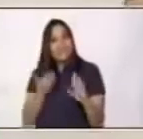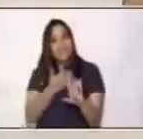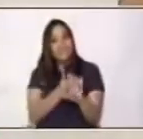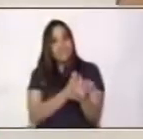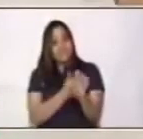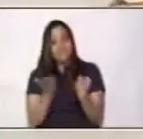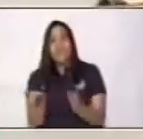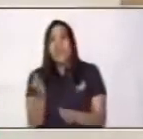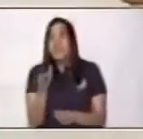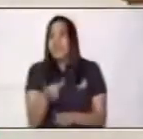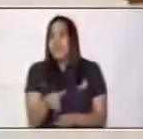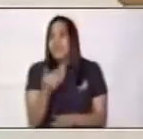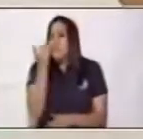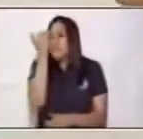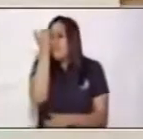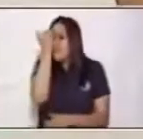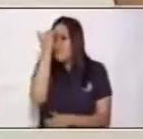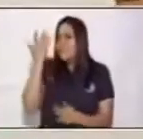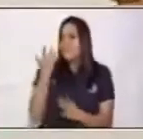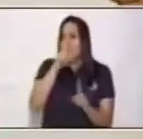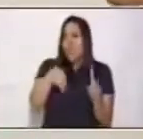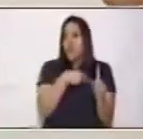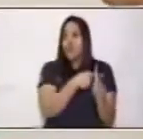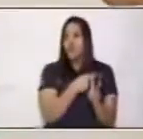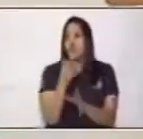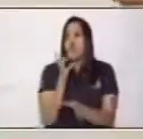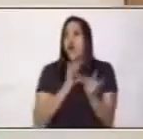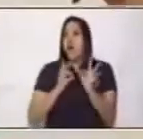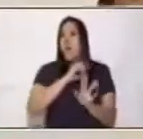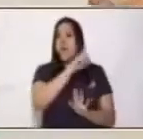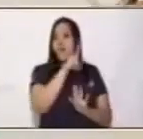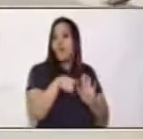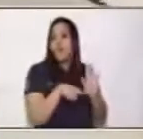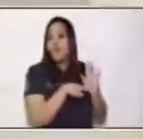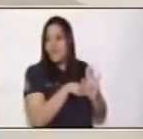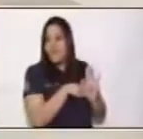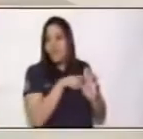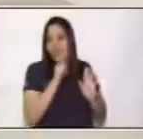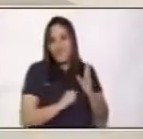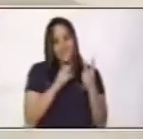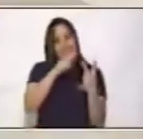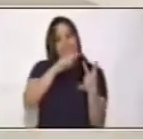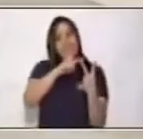posteriormente nuestro caso, suma o diferencia de cubos perfectos.